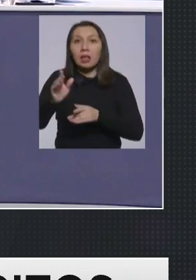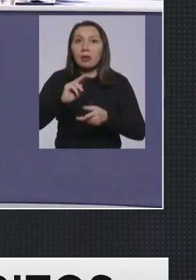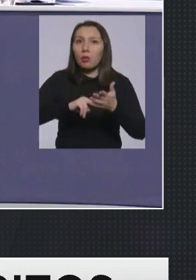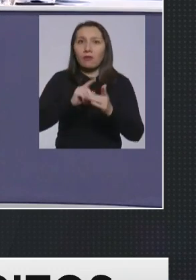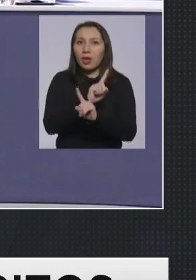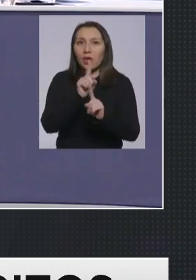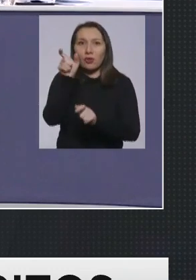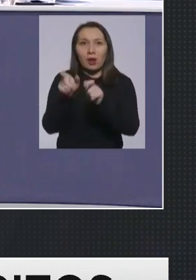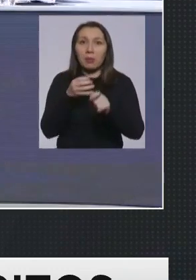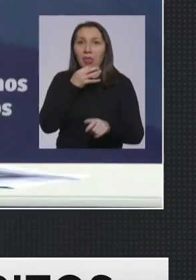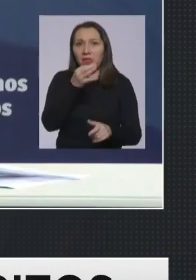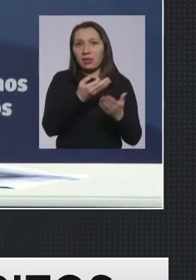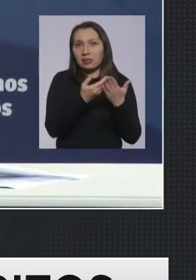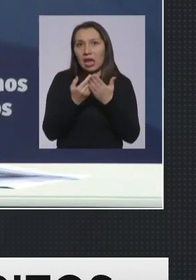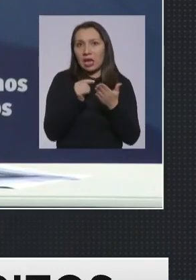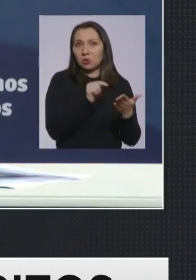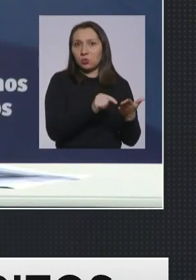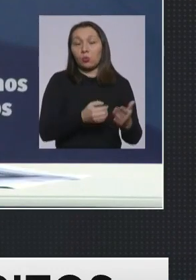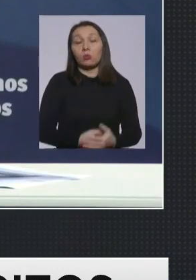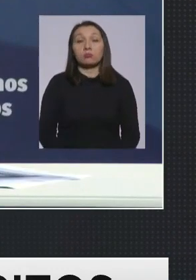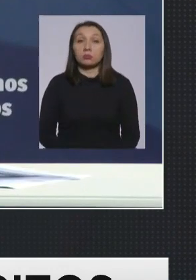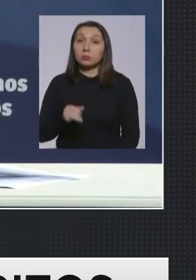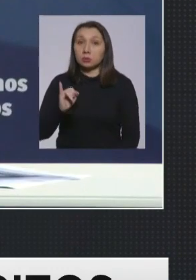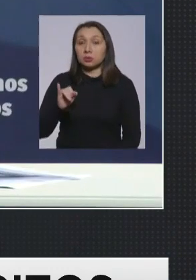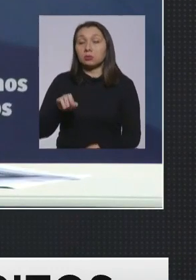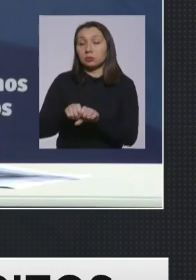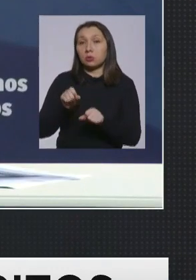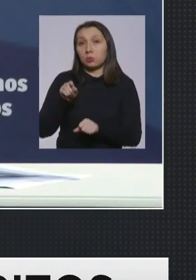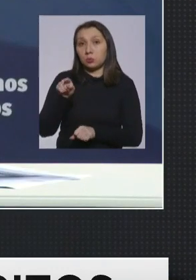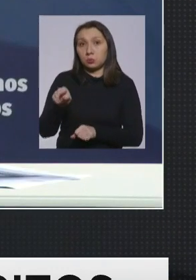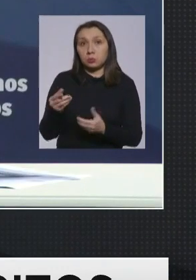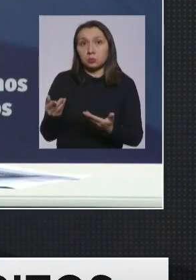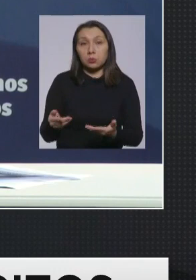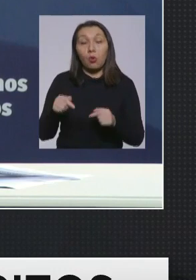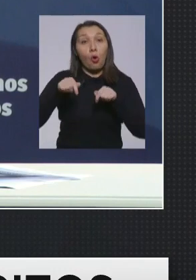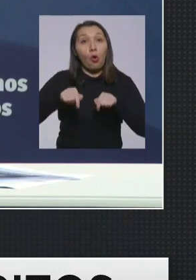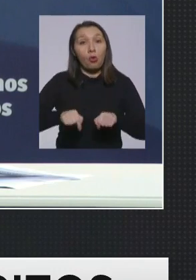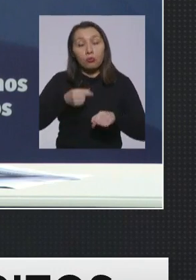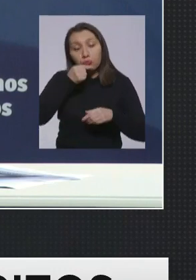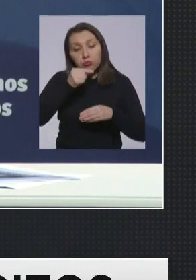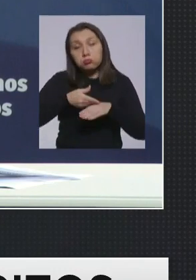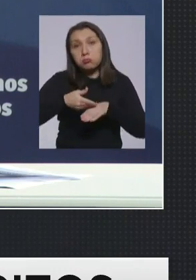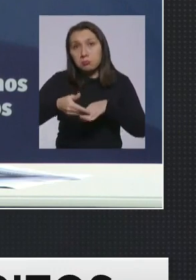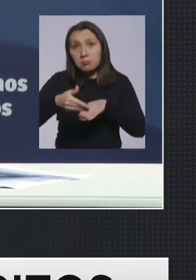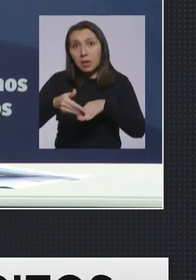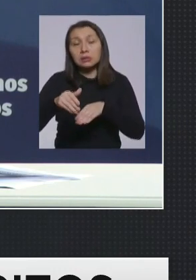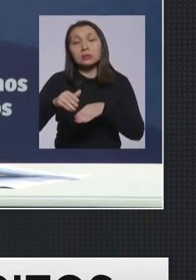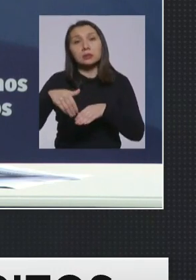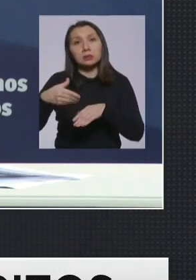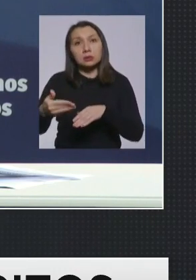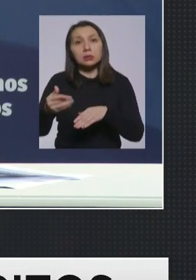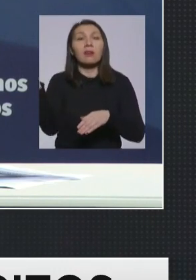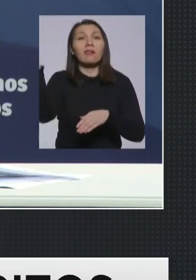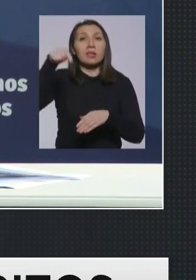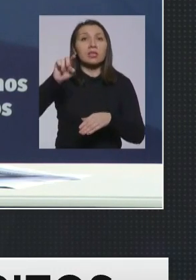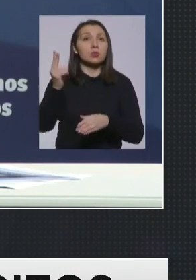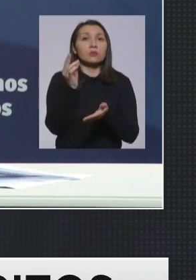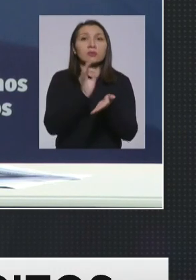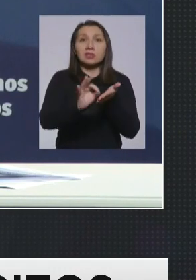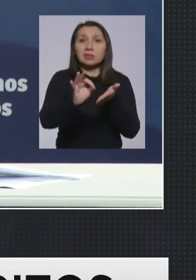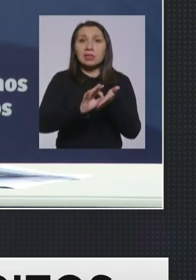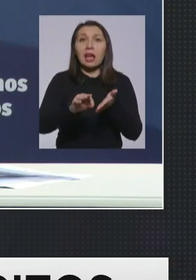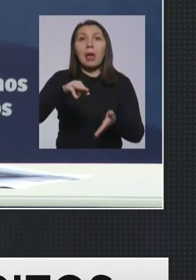gente dice este estudio coincidió con usted hoy día en un rato más la subsecretaria